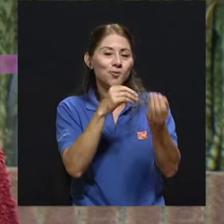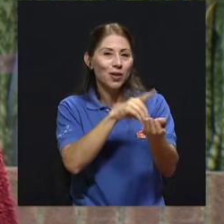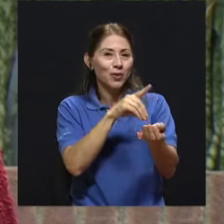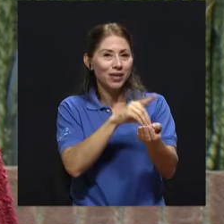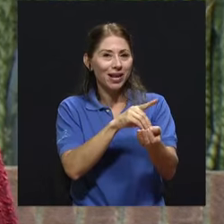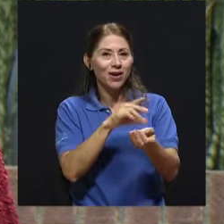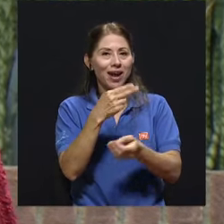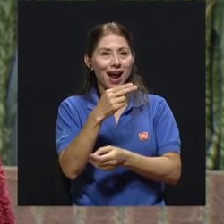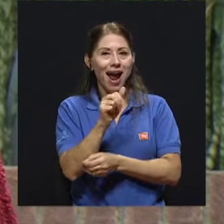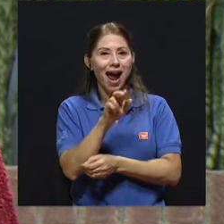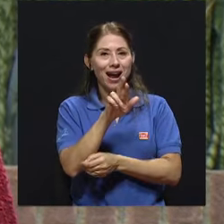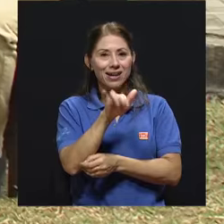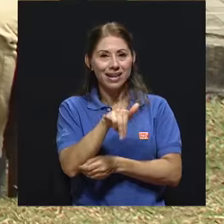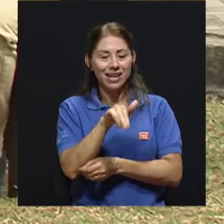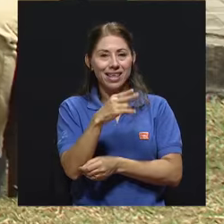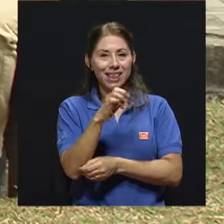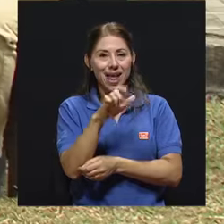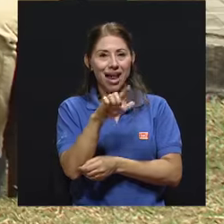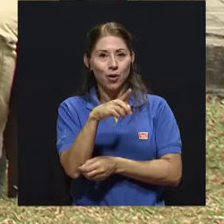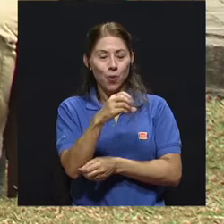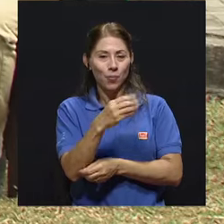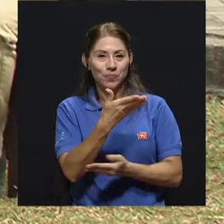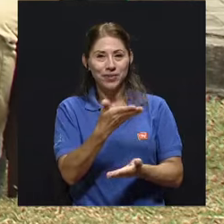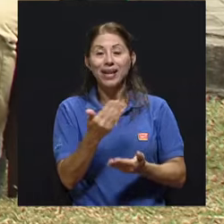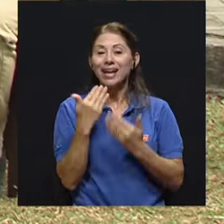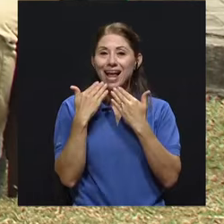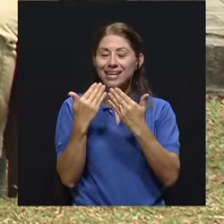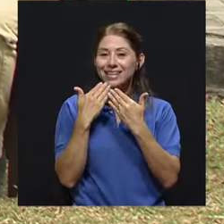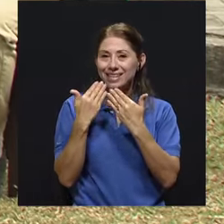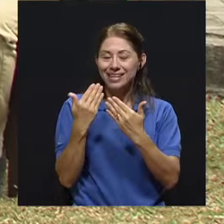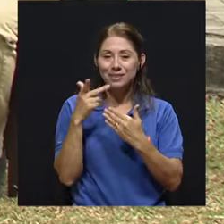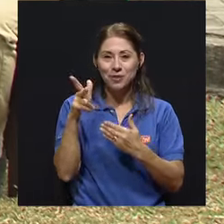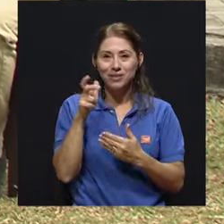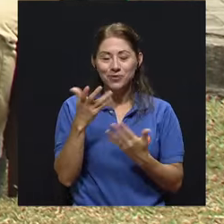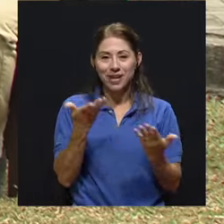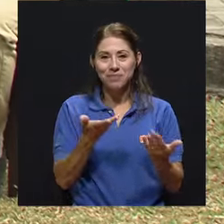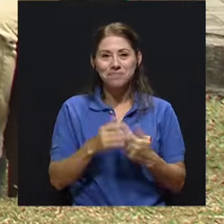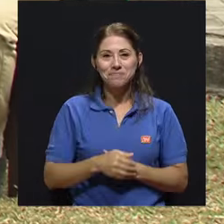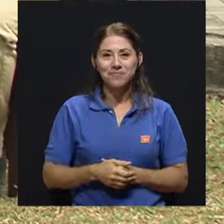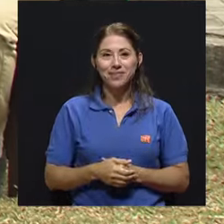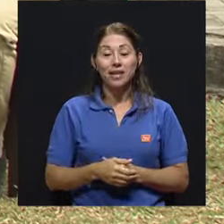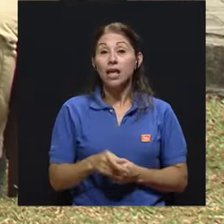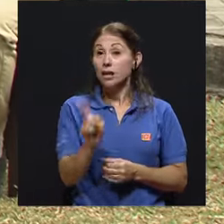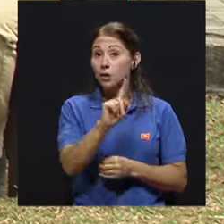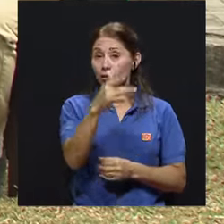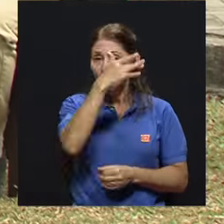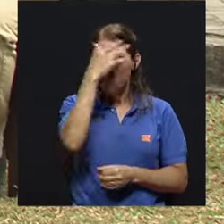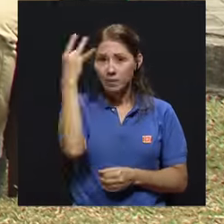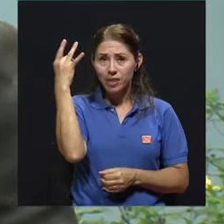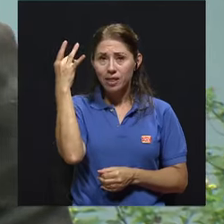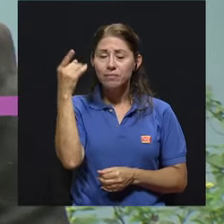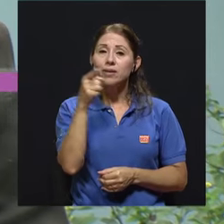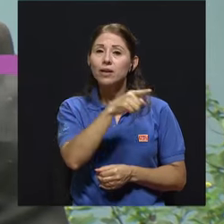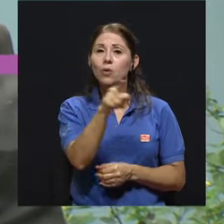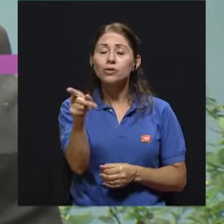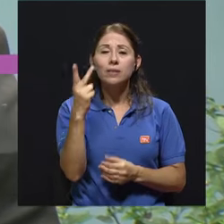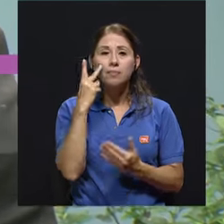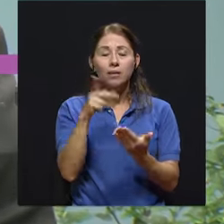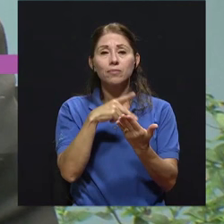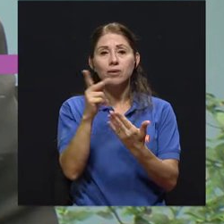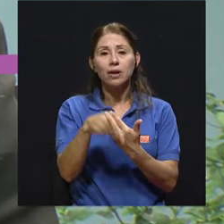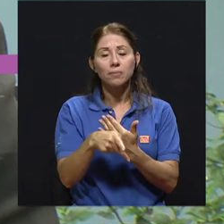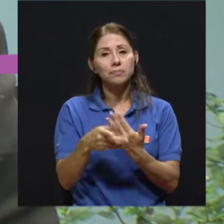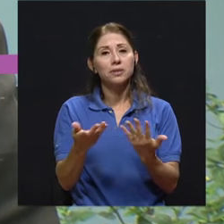doctor, al dermatólogo Harry Hidalgo por su compañía. Muchas gracias y gracias por escucharnos. Uh-huh. Y no se le olvide, pues, podernos